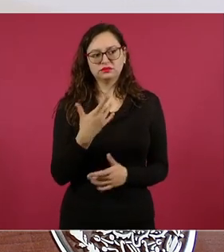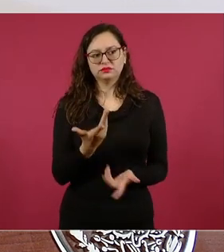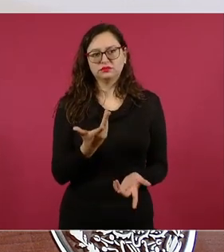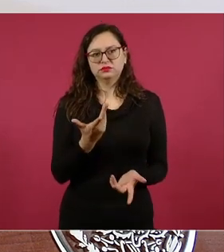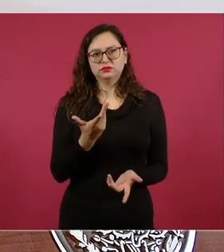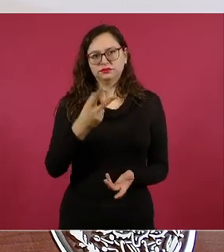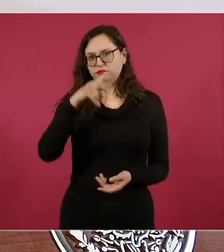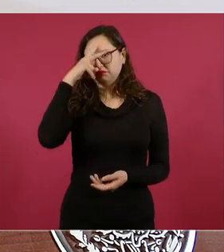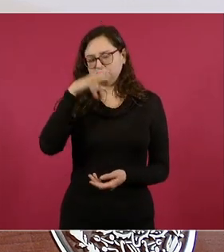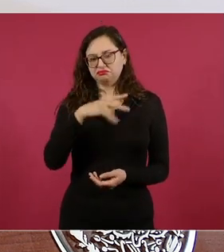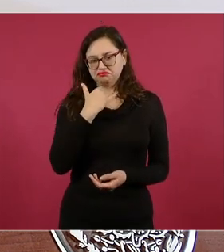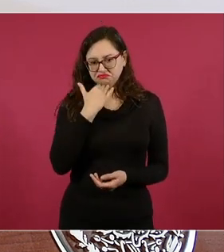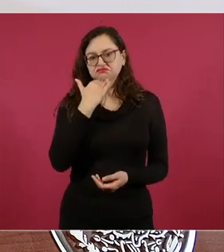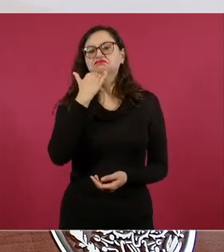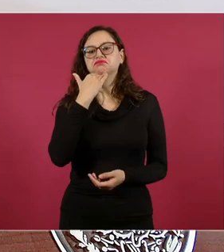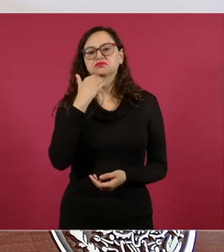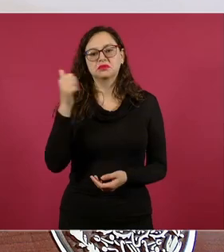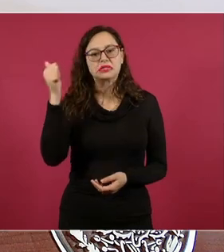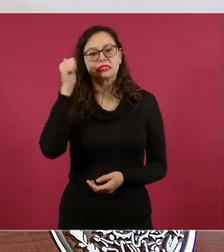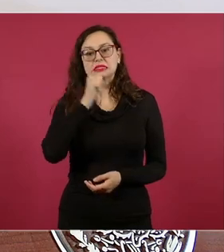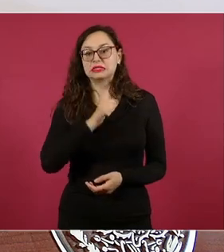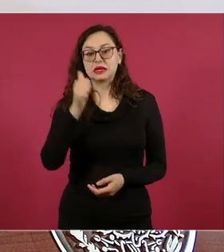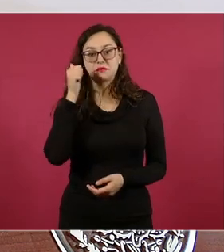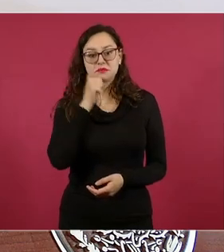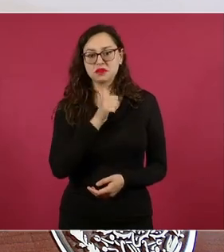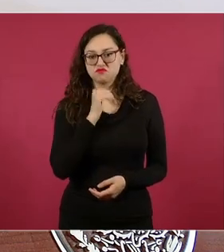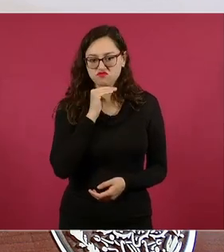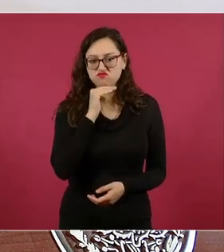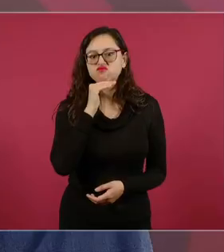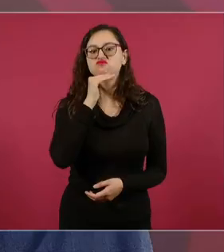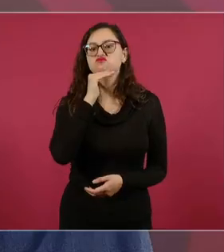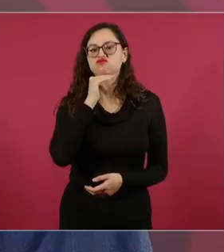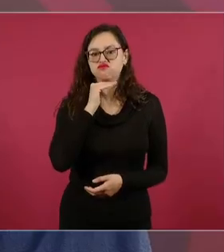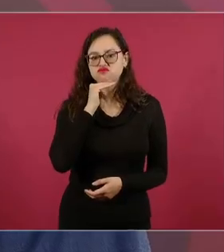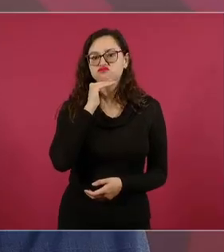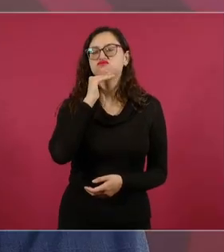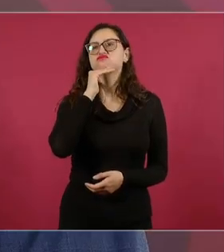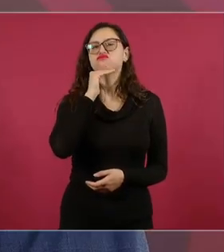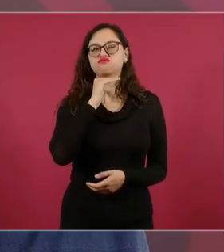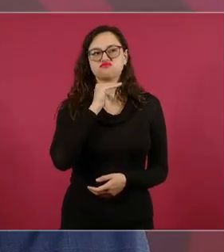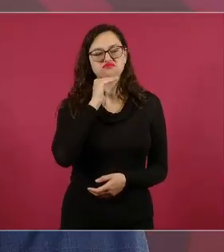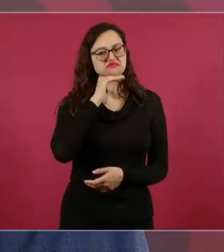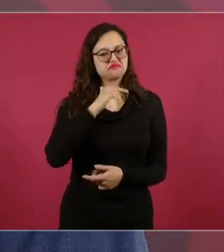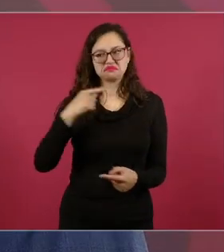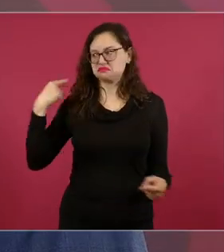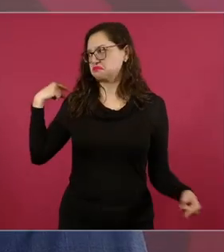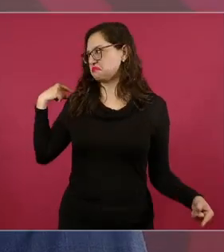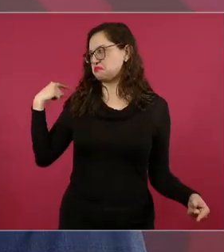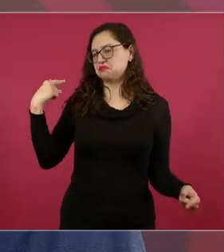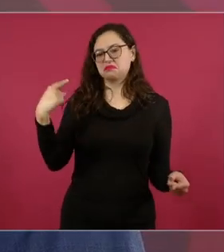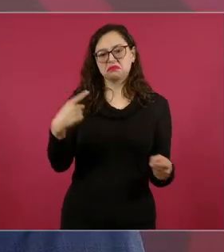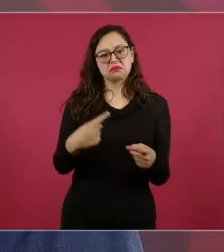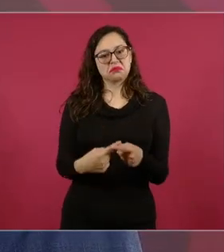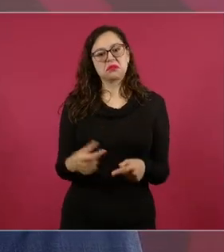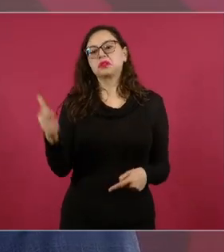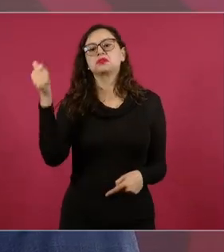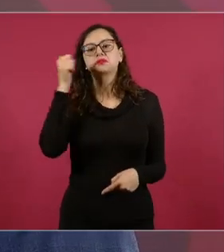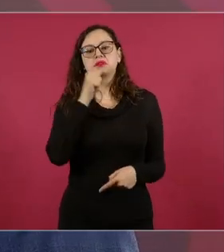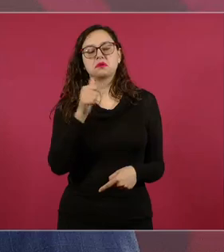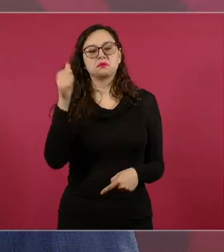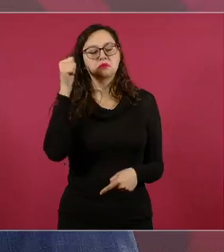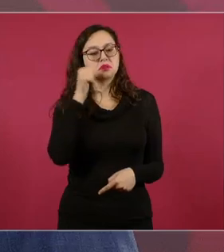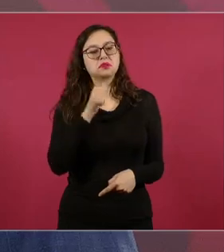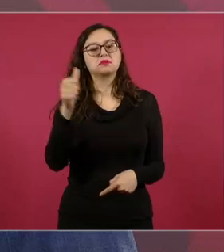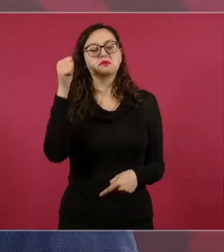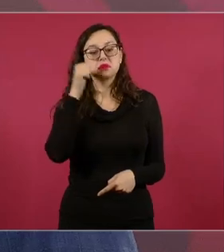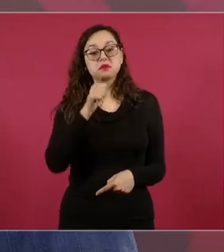desde siempre, eso no se pierde. El pueblo es muy digno, siempre ha sido un pueblo digno,